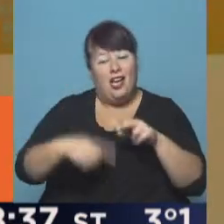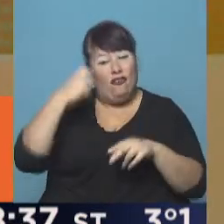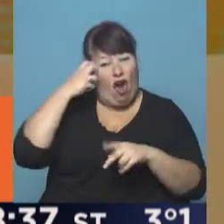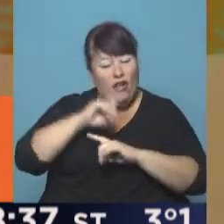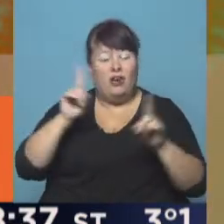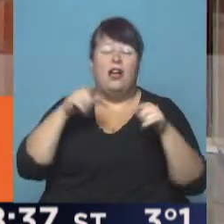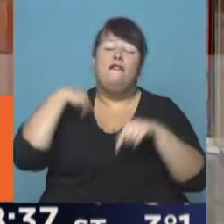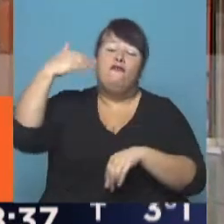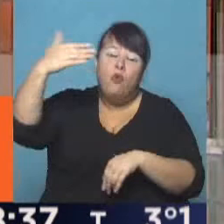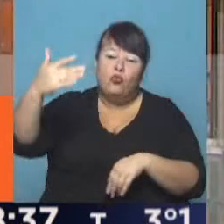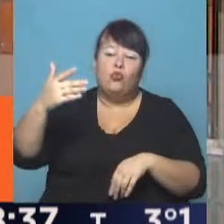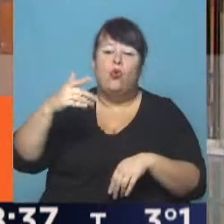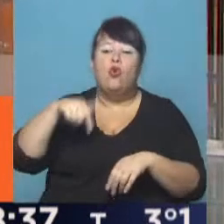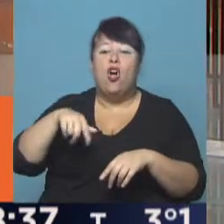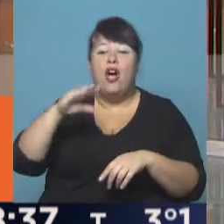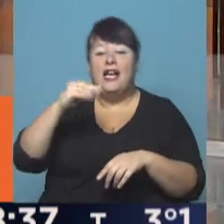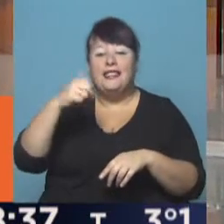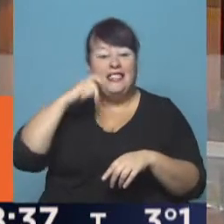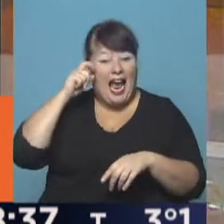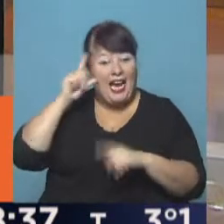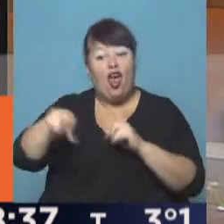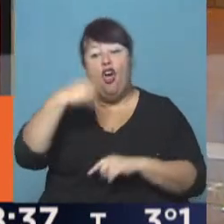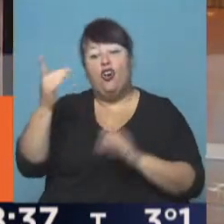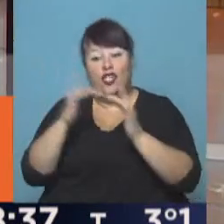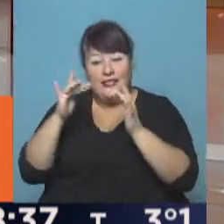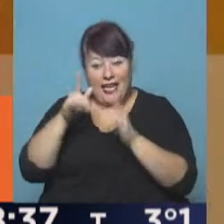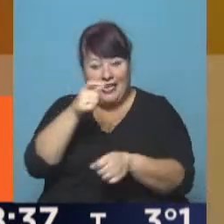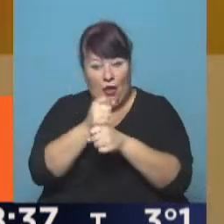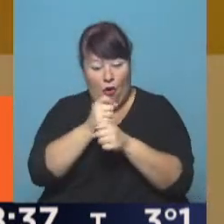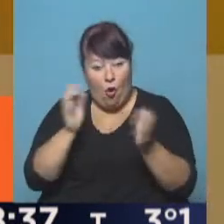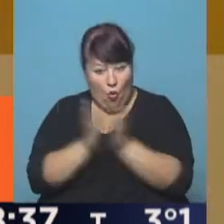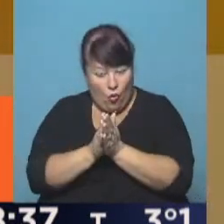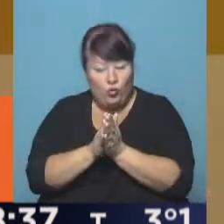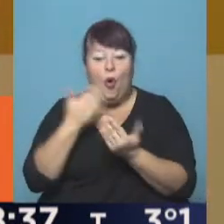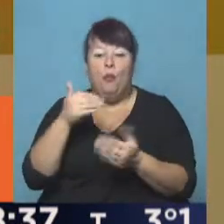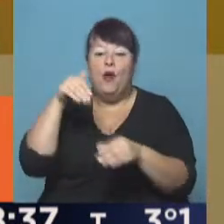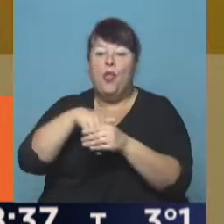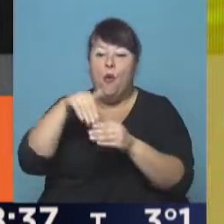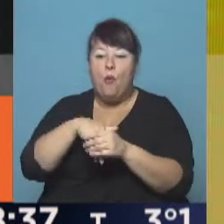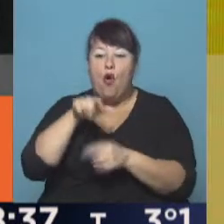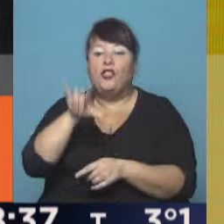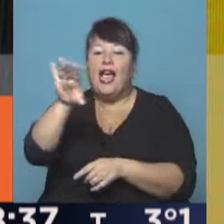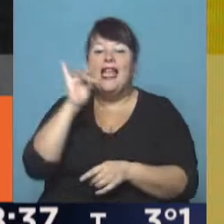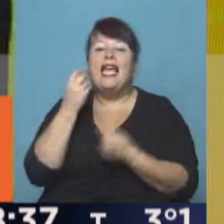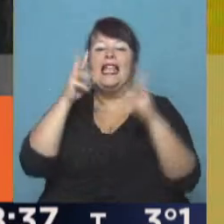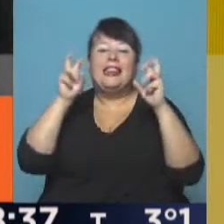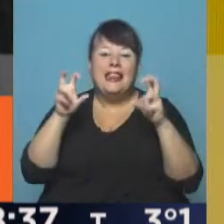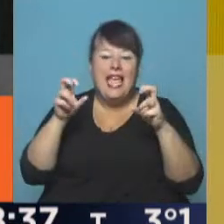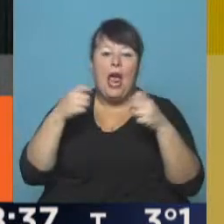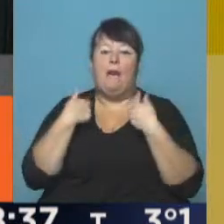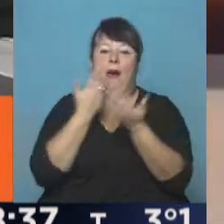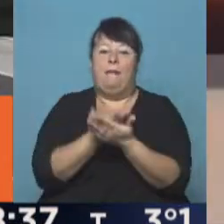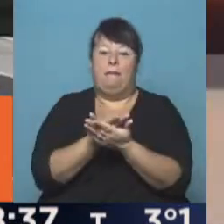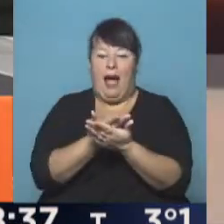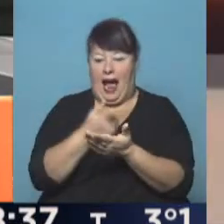el día de mañana queda nada más en change que es la otra plataforma con la cual están trabajando que uno puede votar para elegir qué temas llegan